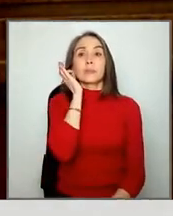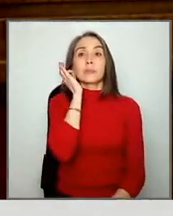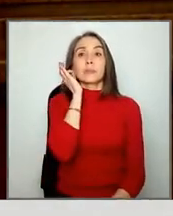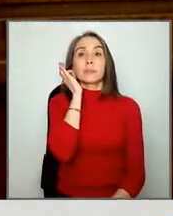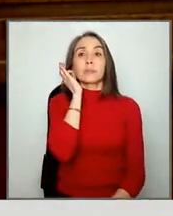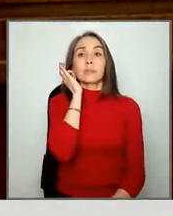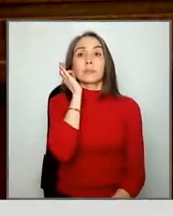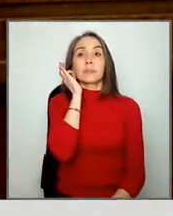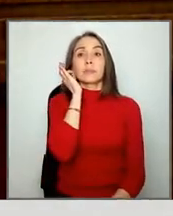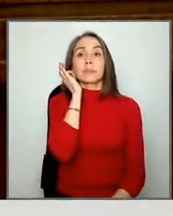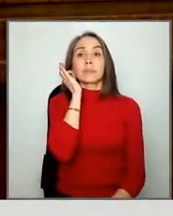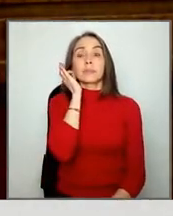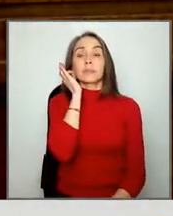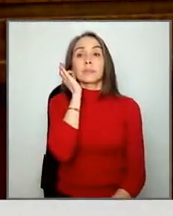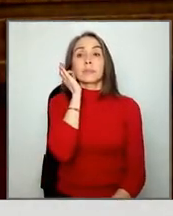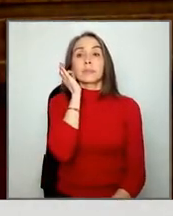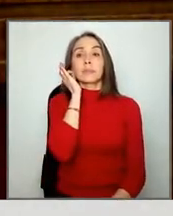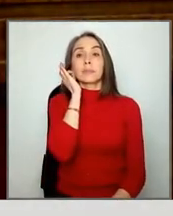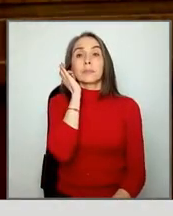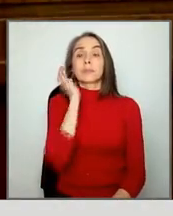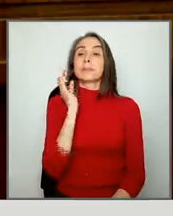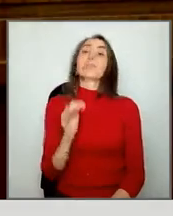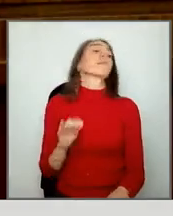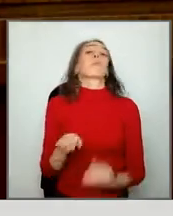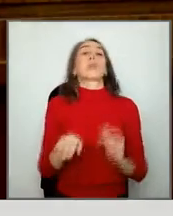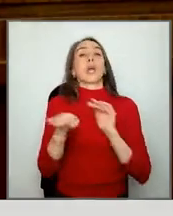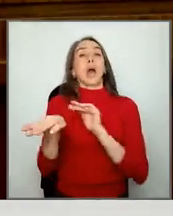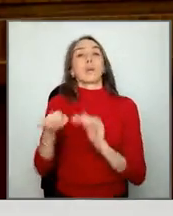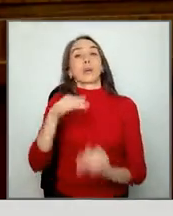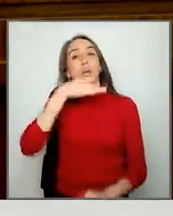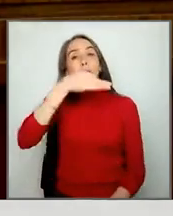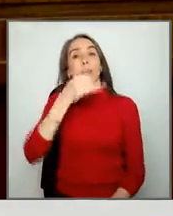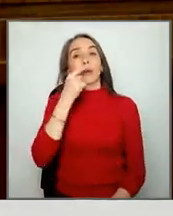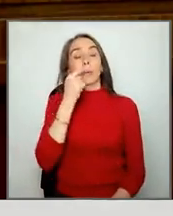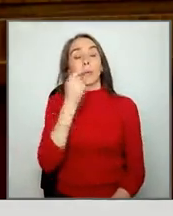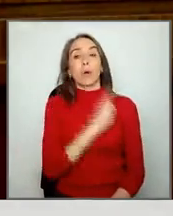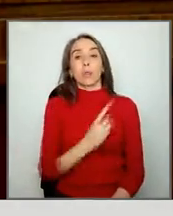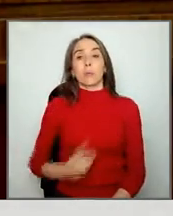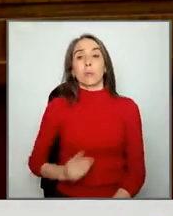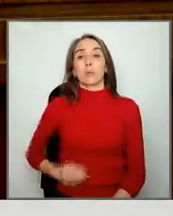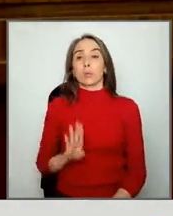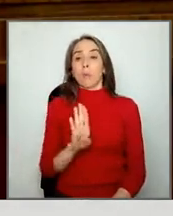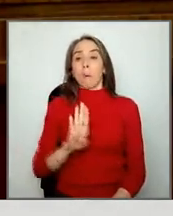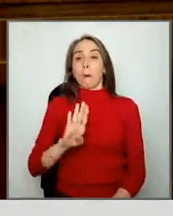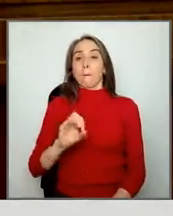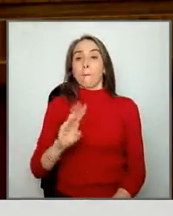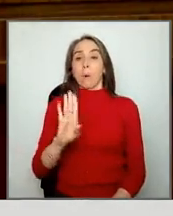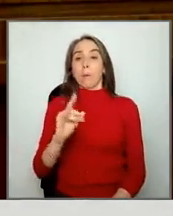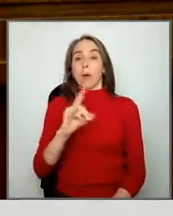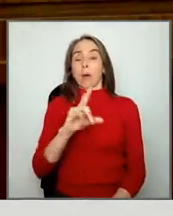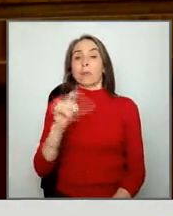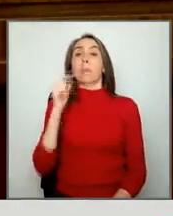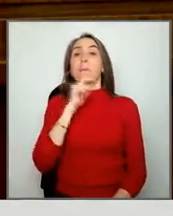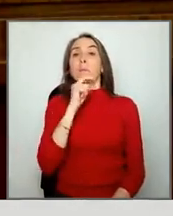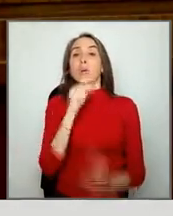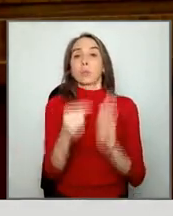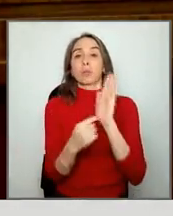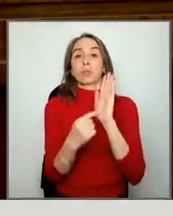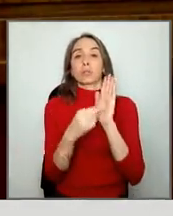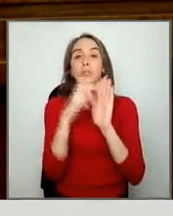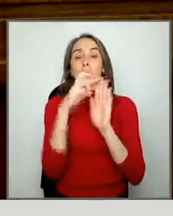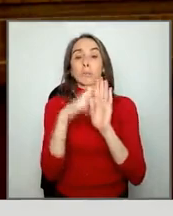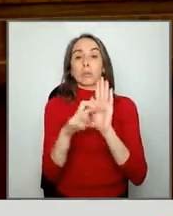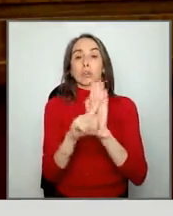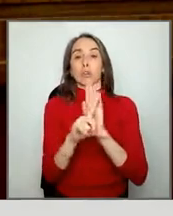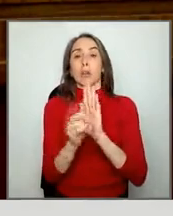respaldando lo que decía hace un momento el diputado boadilla si este proyecto si en este proyecto no se hubiese